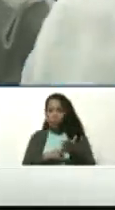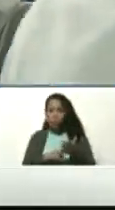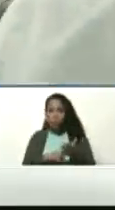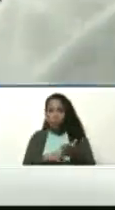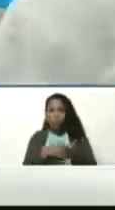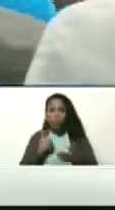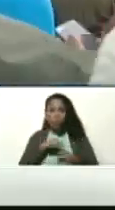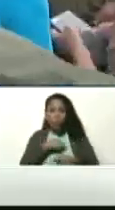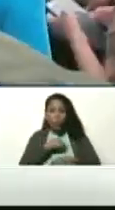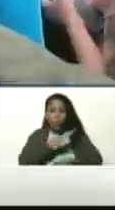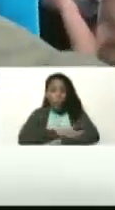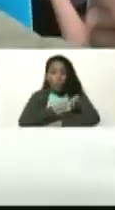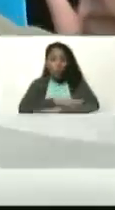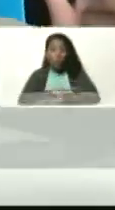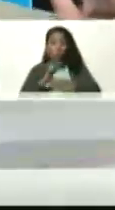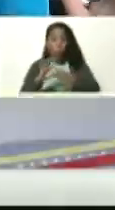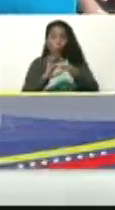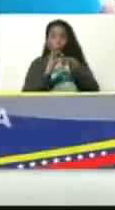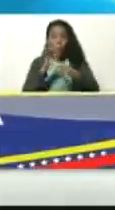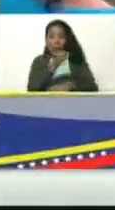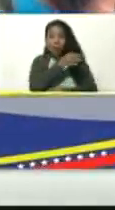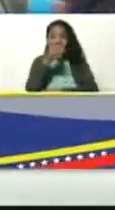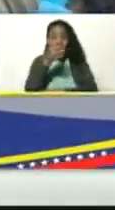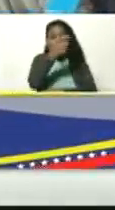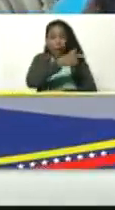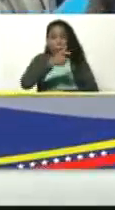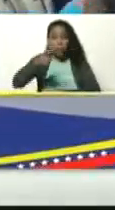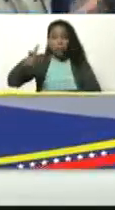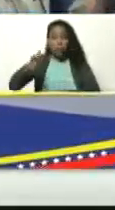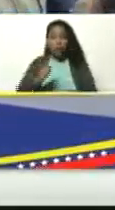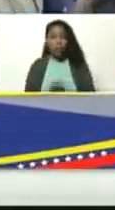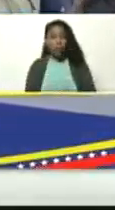Hemos actuado en unión perfecta cívico-militar.